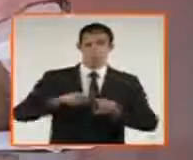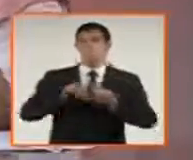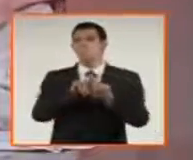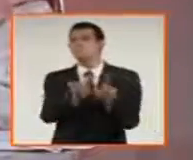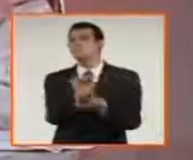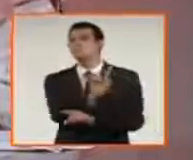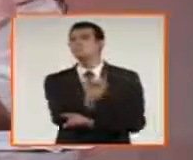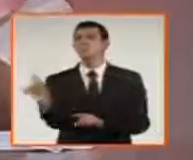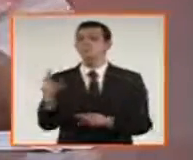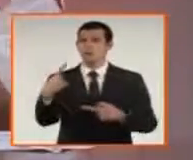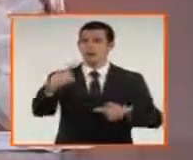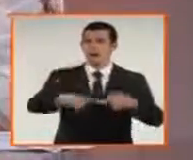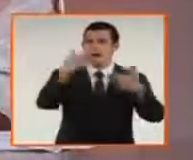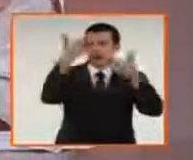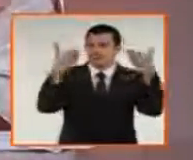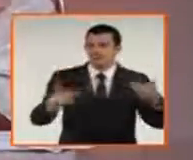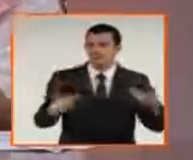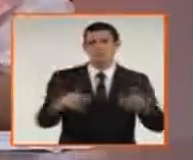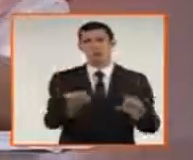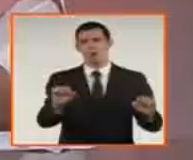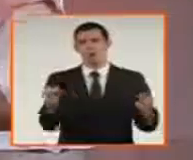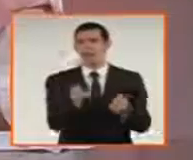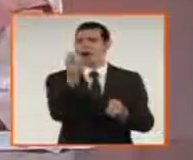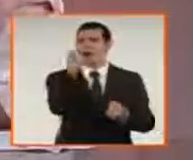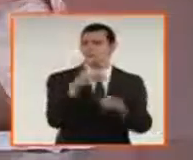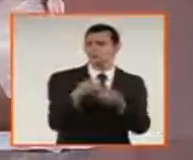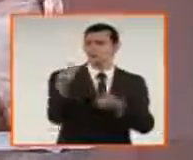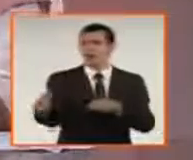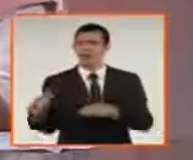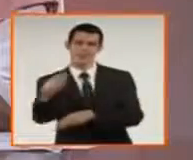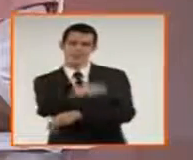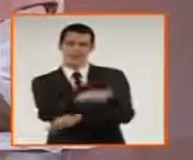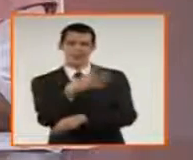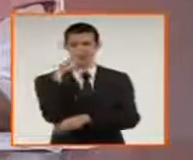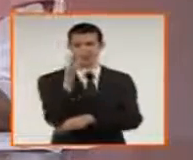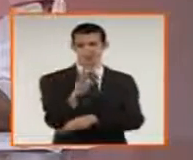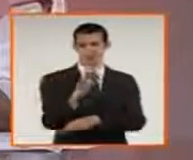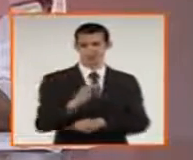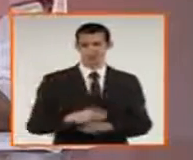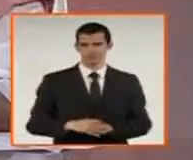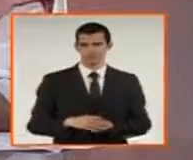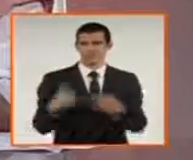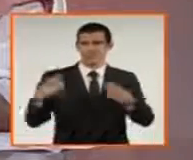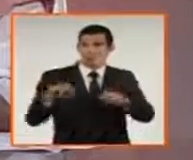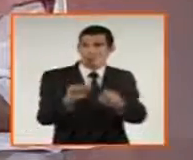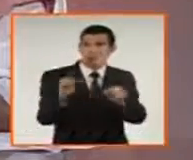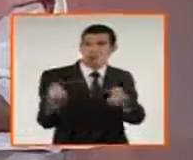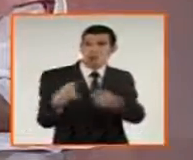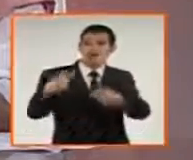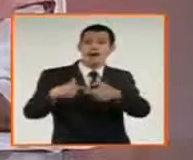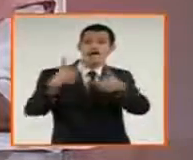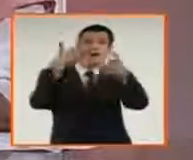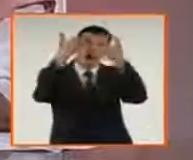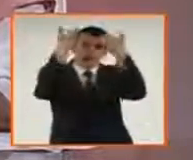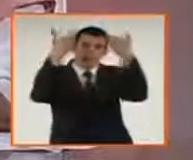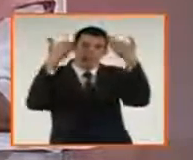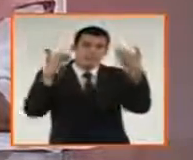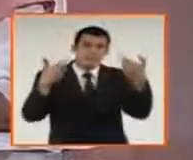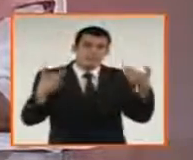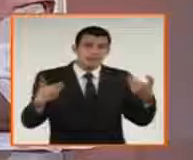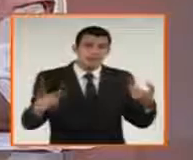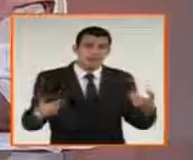que la unión de hecho afectiva adquiere entidad propia, pero además se les da derecho a alimentos. Y lo importante